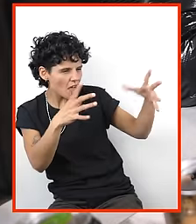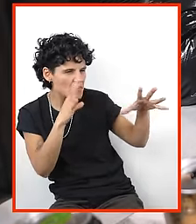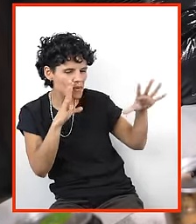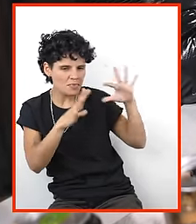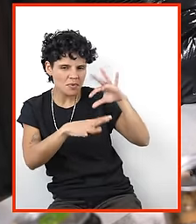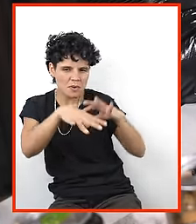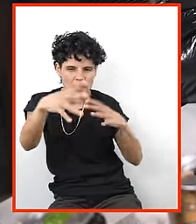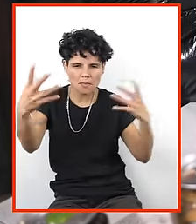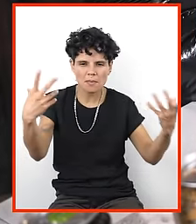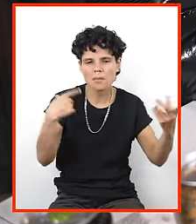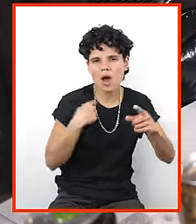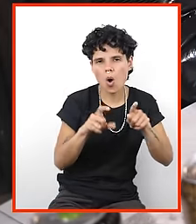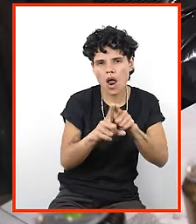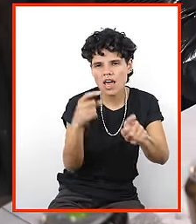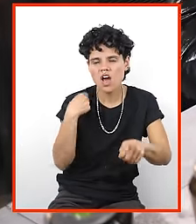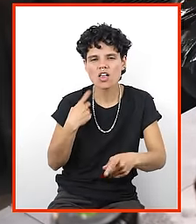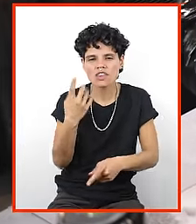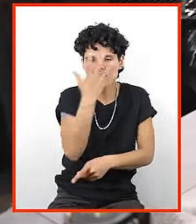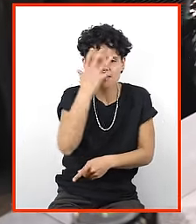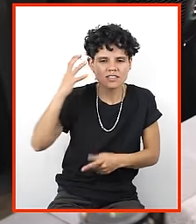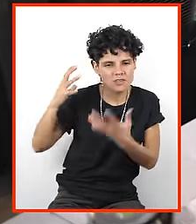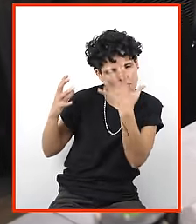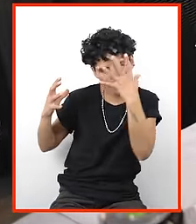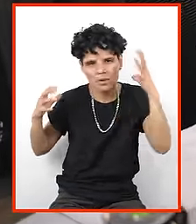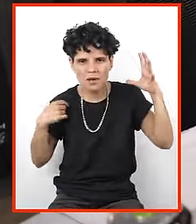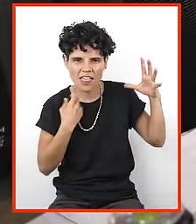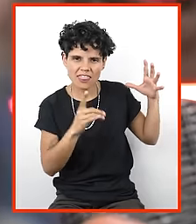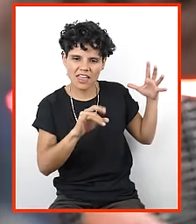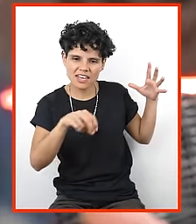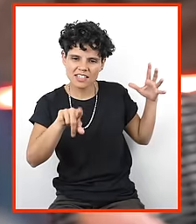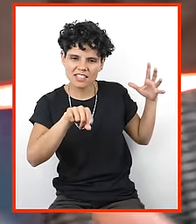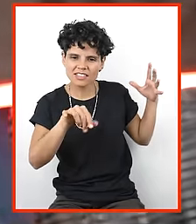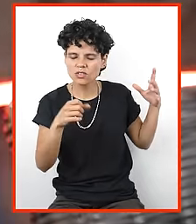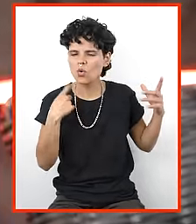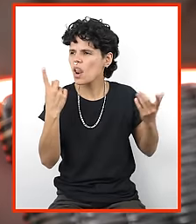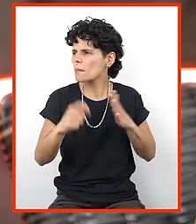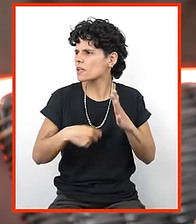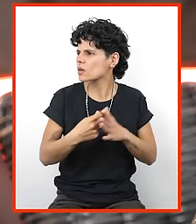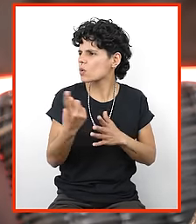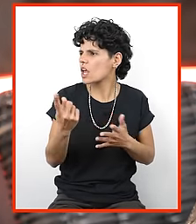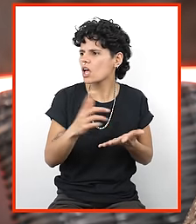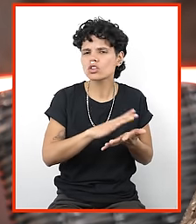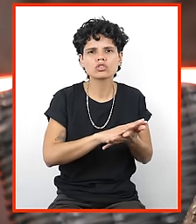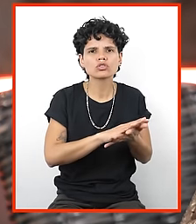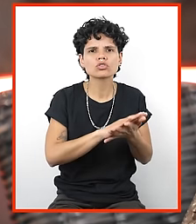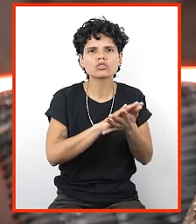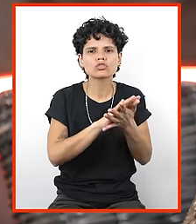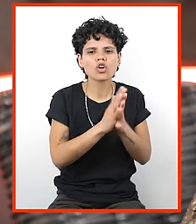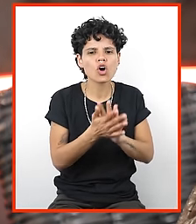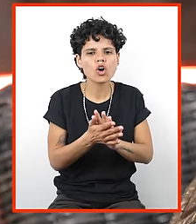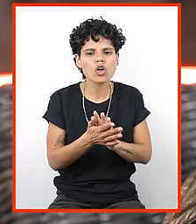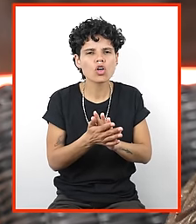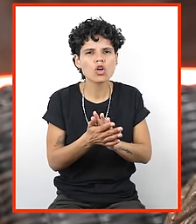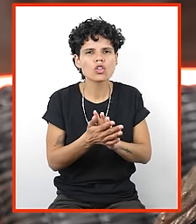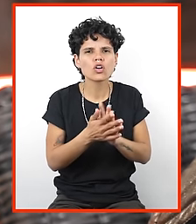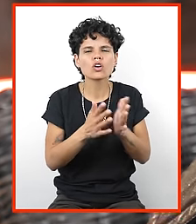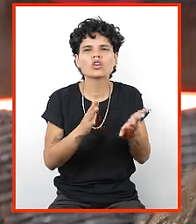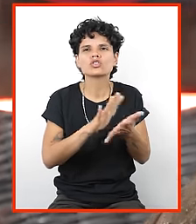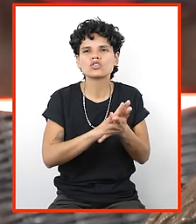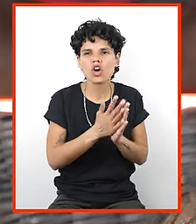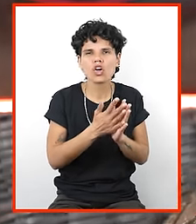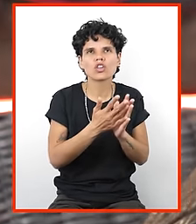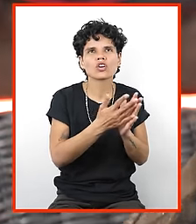otra dimensión. Entonces había más de una Denise, así como Everywhere is Everyone and esa película, todo en todas partes y al mismo tiempo.